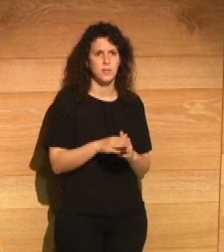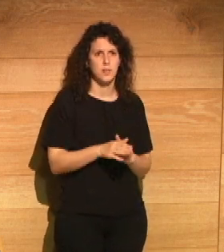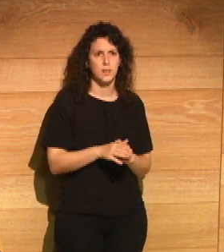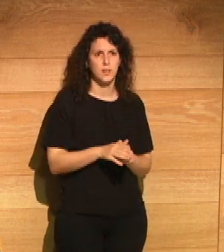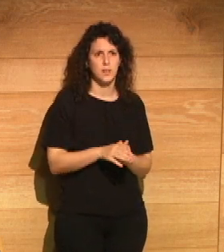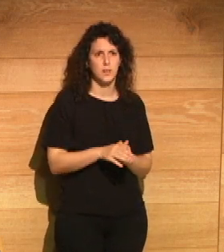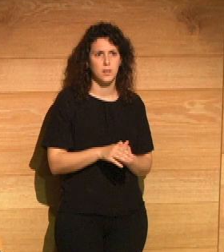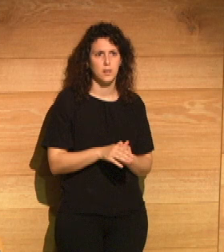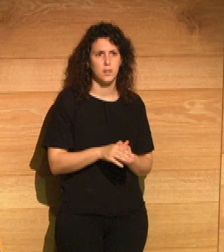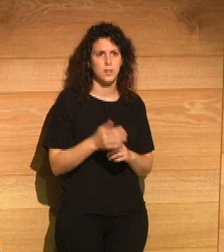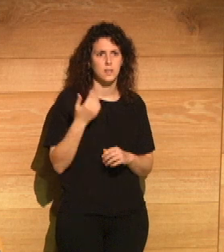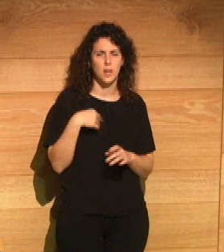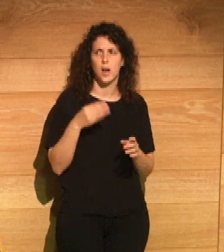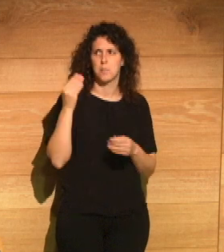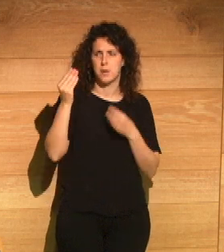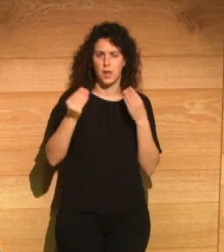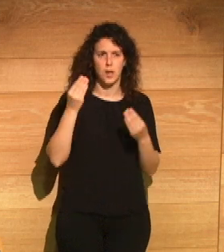tenías muy planeada